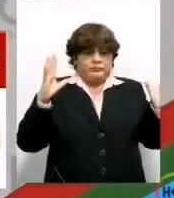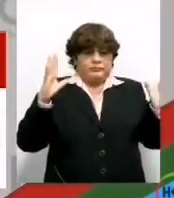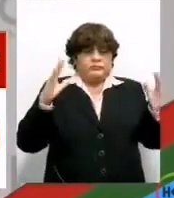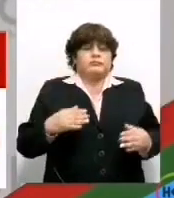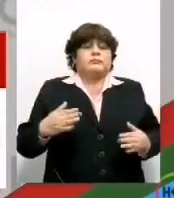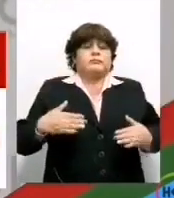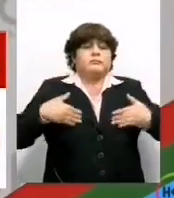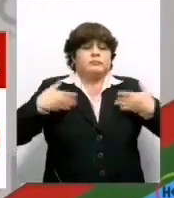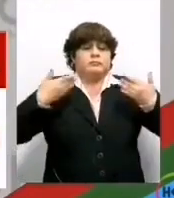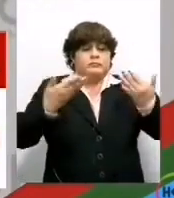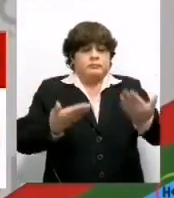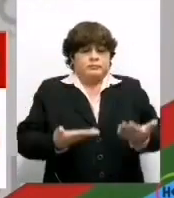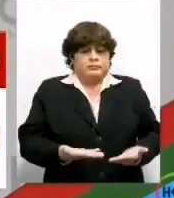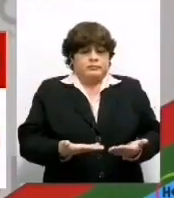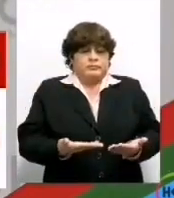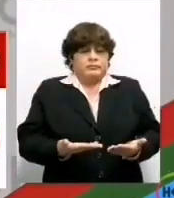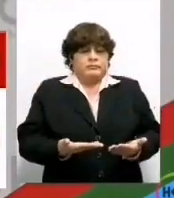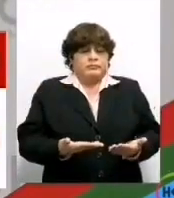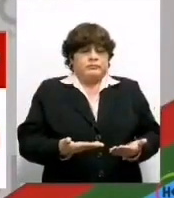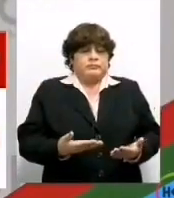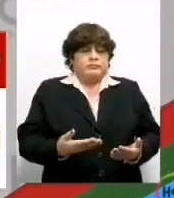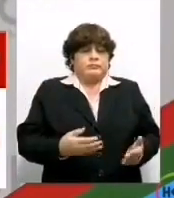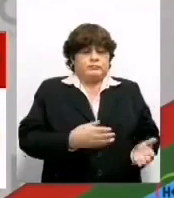vamos a transferir